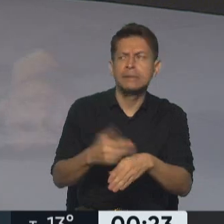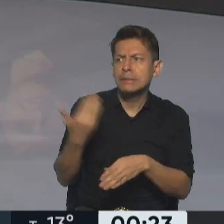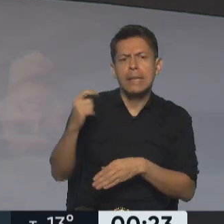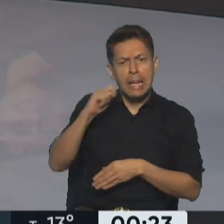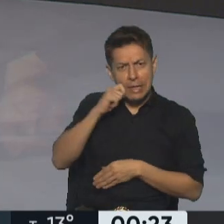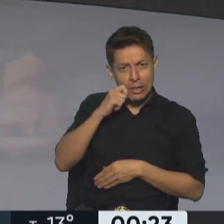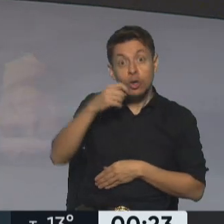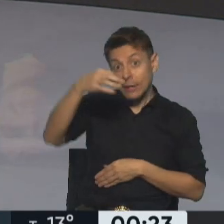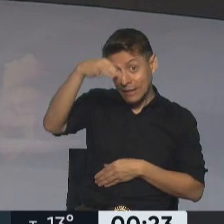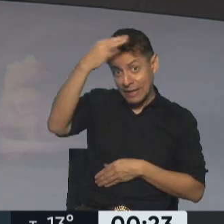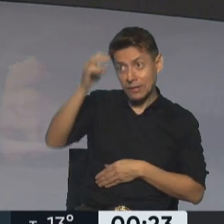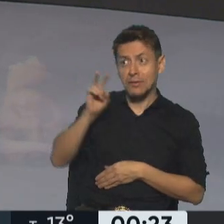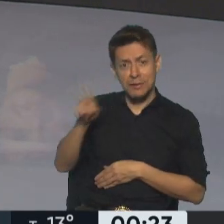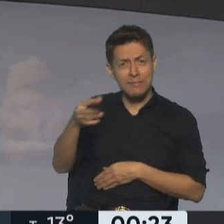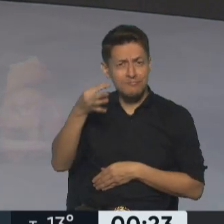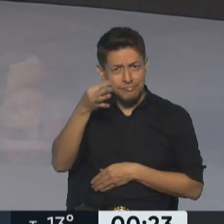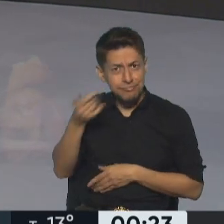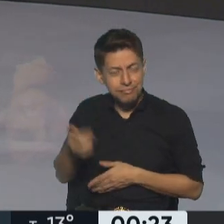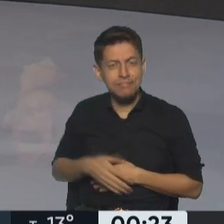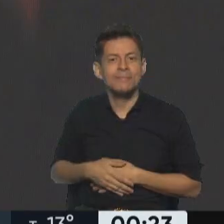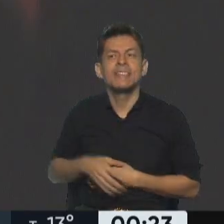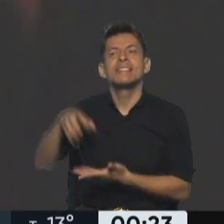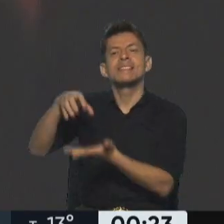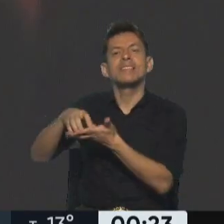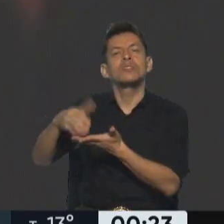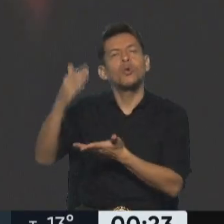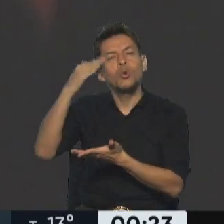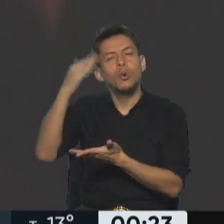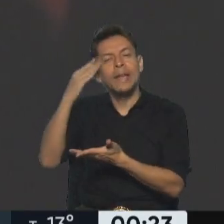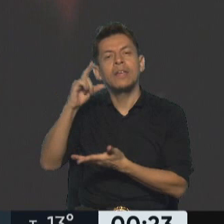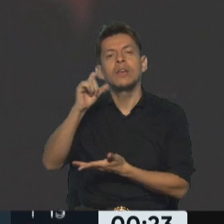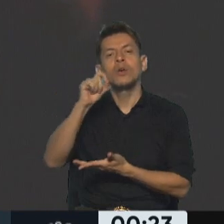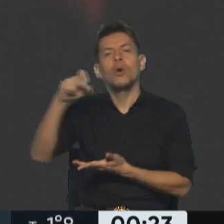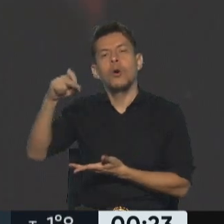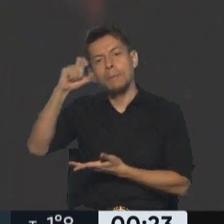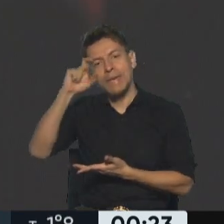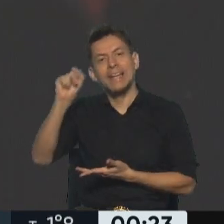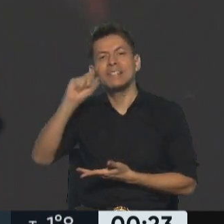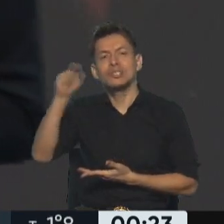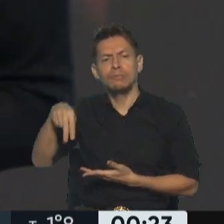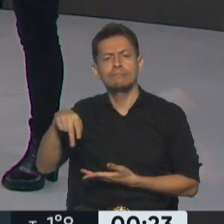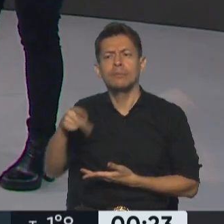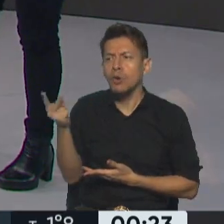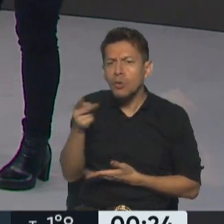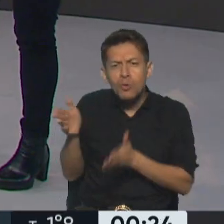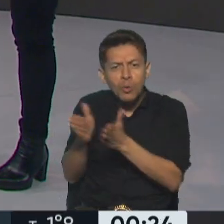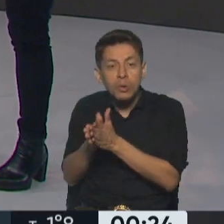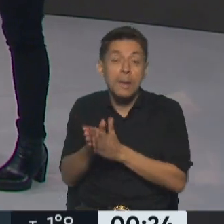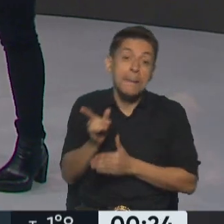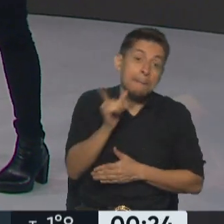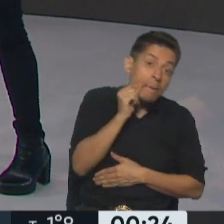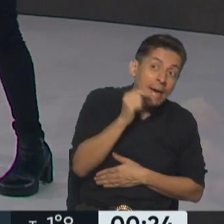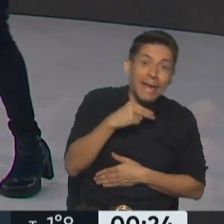teatro? Recién fui al Centro Cultural de la Cooperación. Es hermoso lo que hacen juntos, padre e